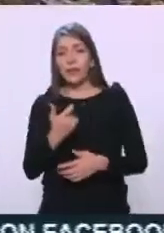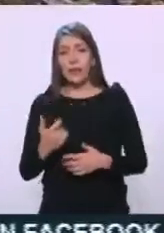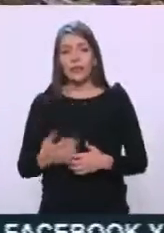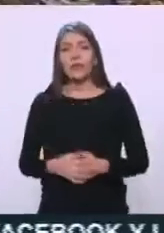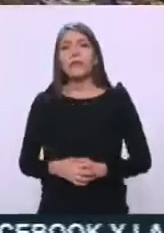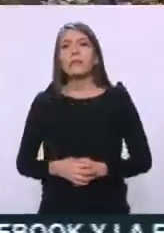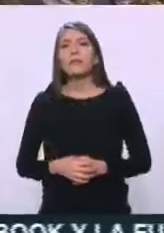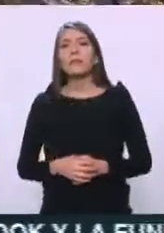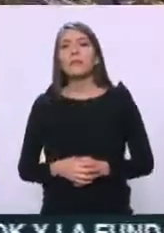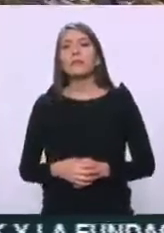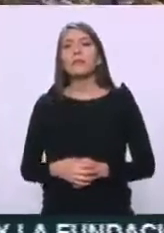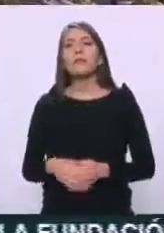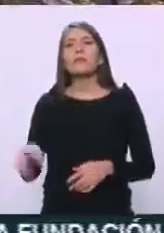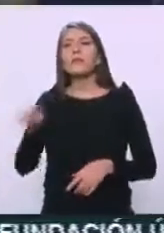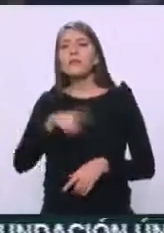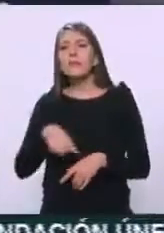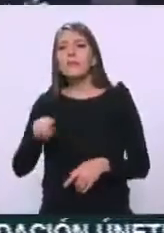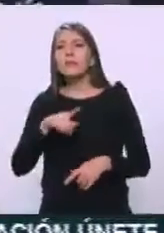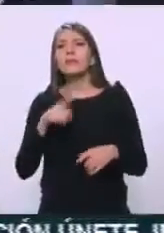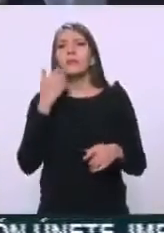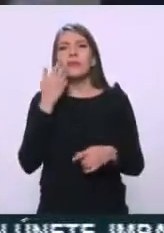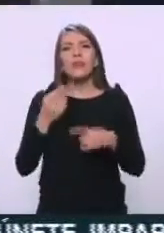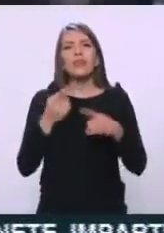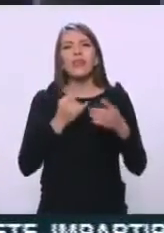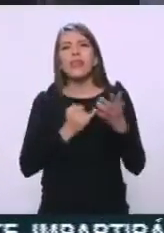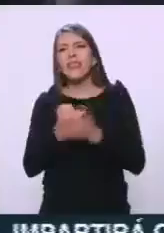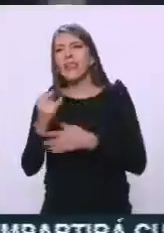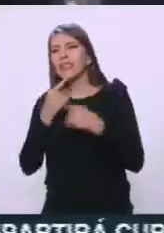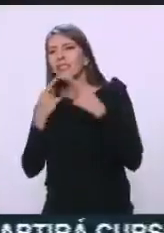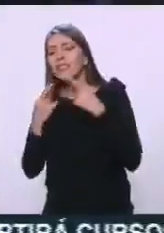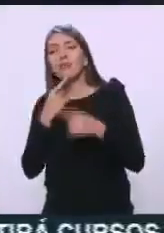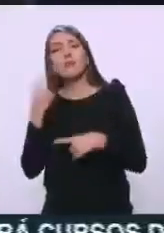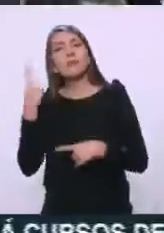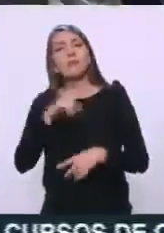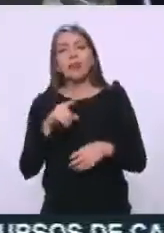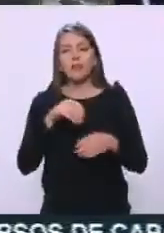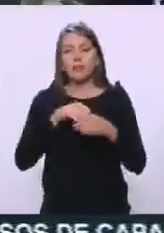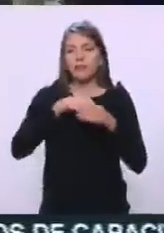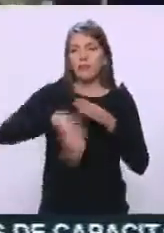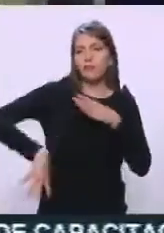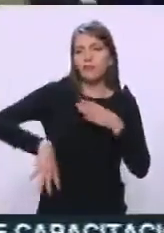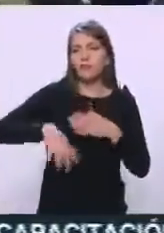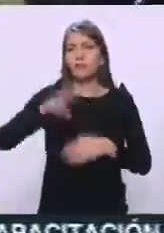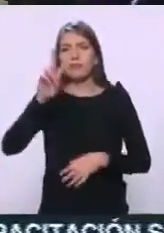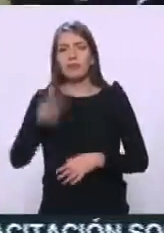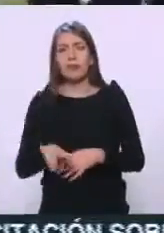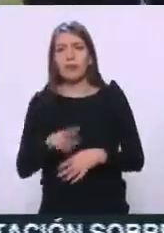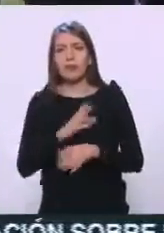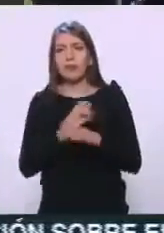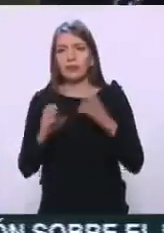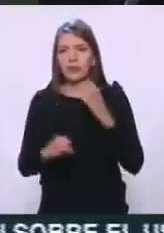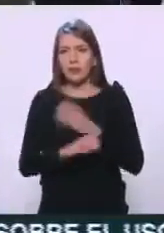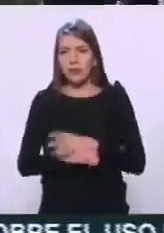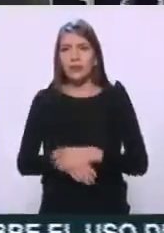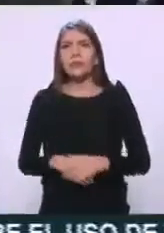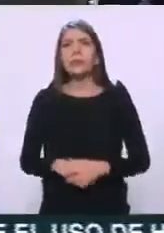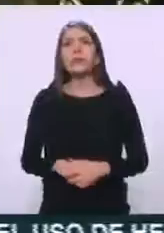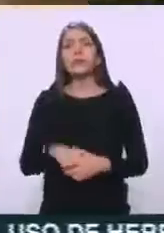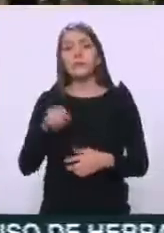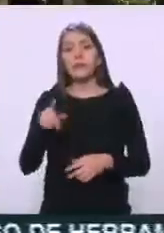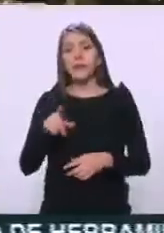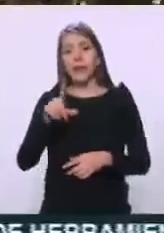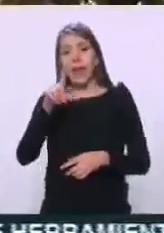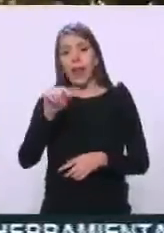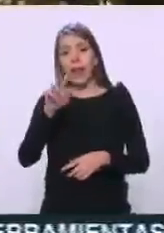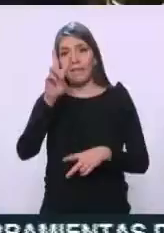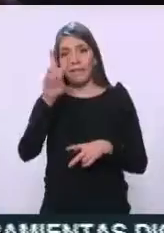decisión política de ocultar la verdad. La torre de naipes de la mal llamada verdad histórica cayó de golpe.